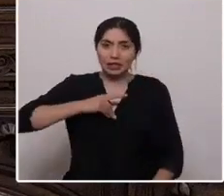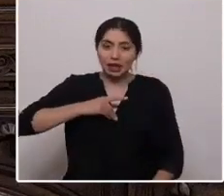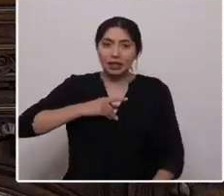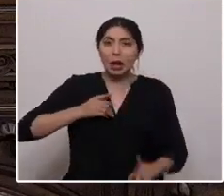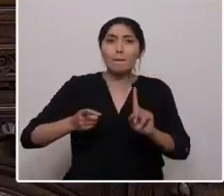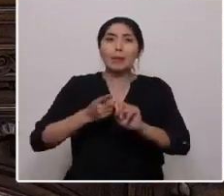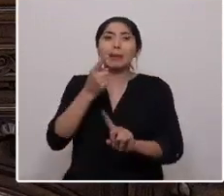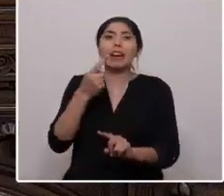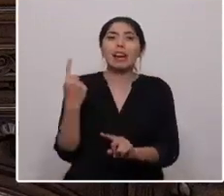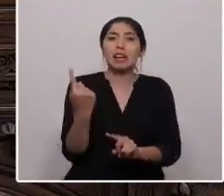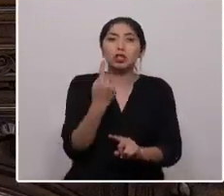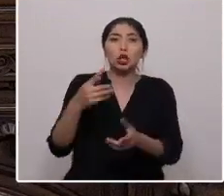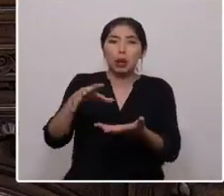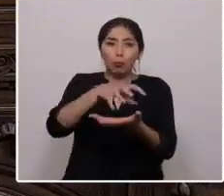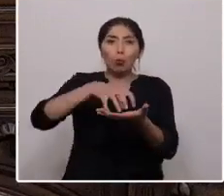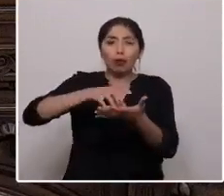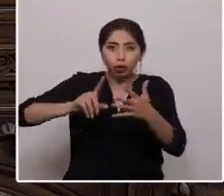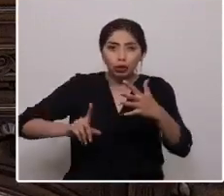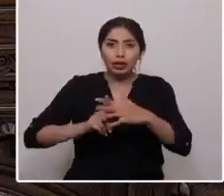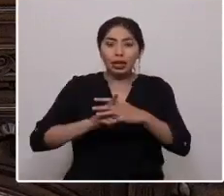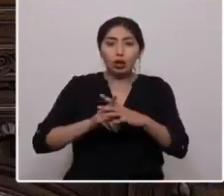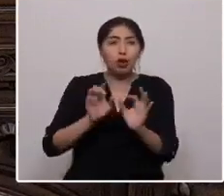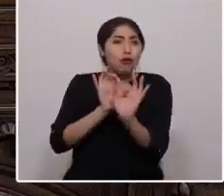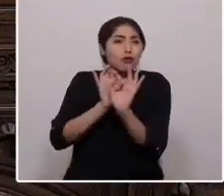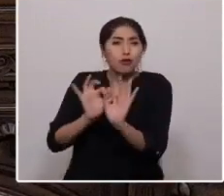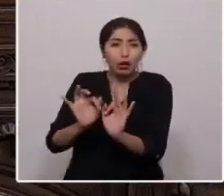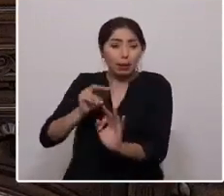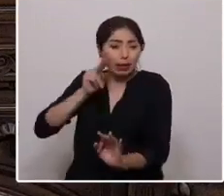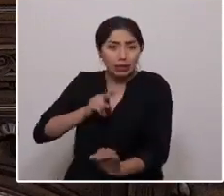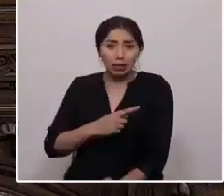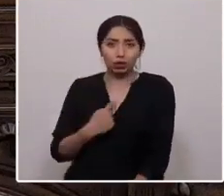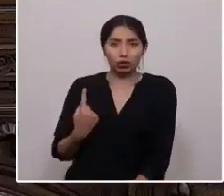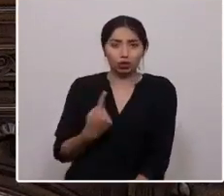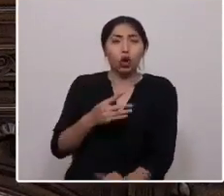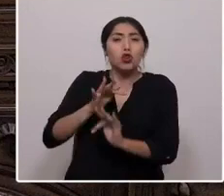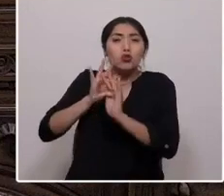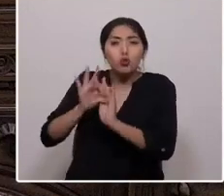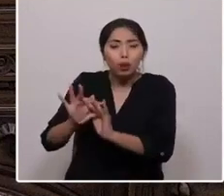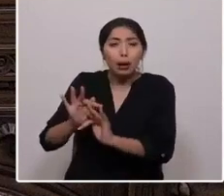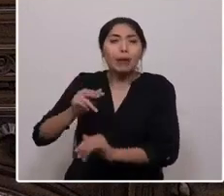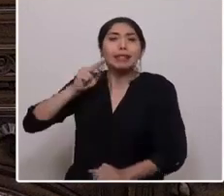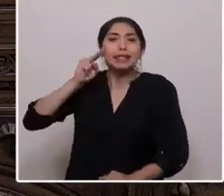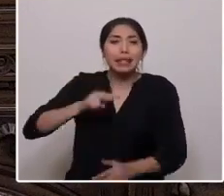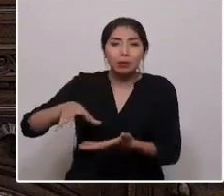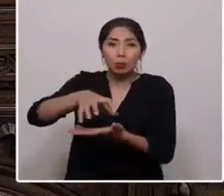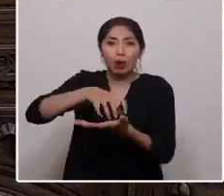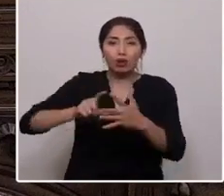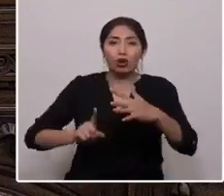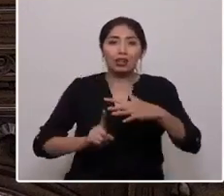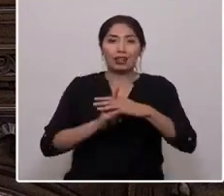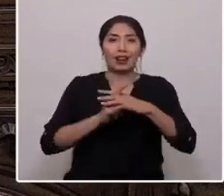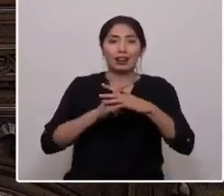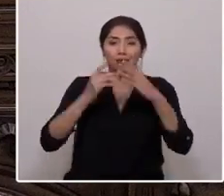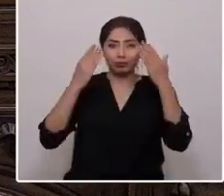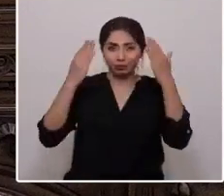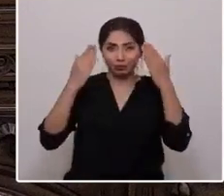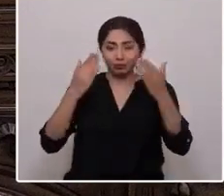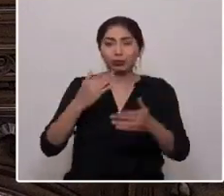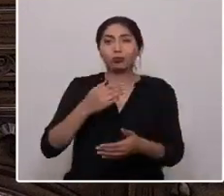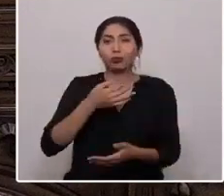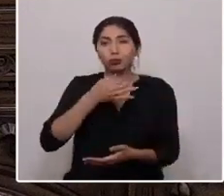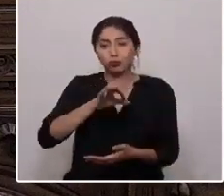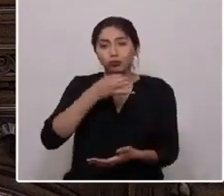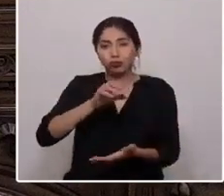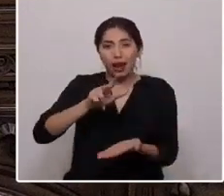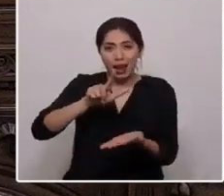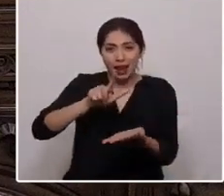nunca más sin nosotros nunca más sin los pueblos originarios hai y quechua rum a causa de un pueblo